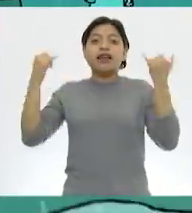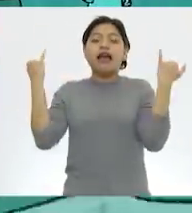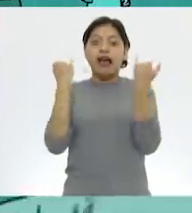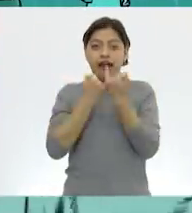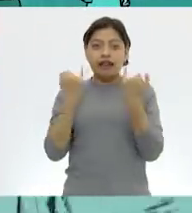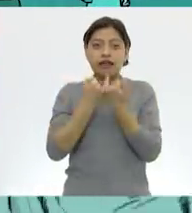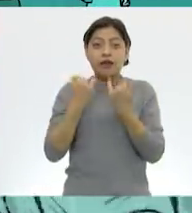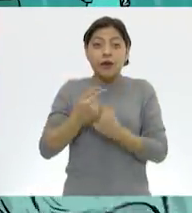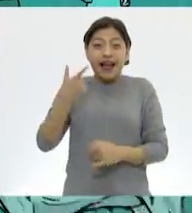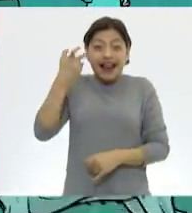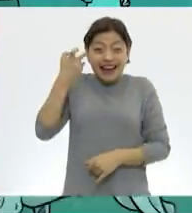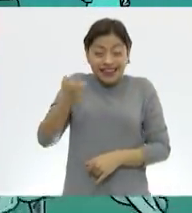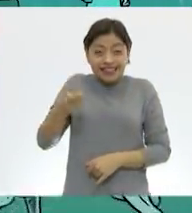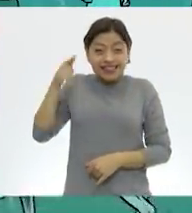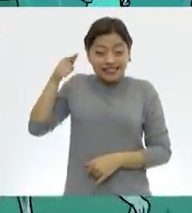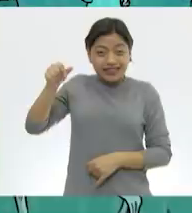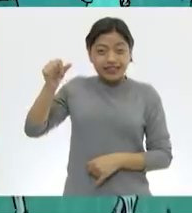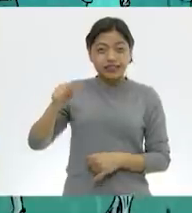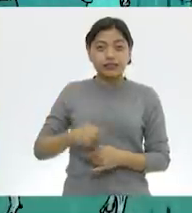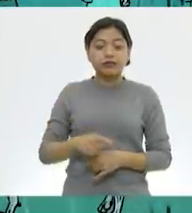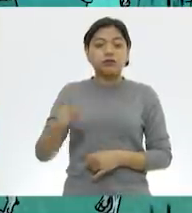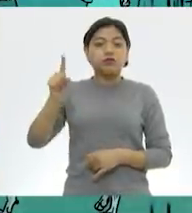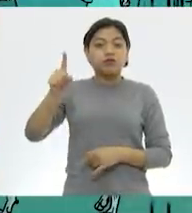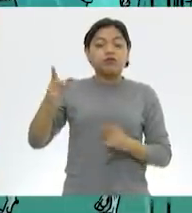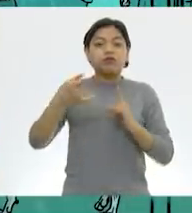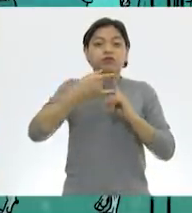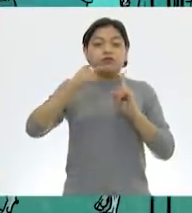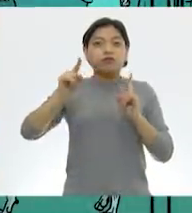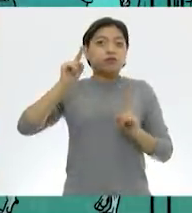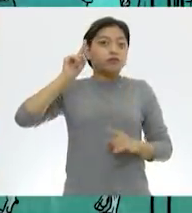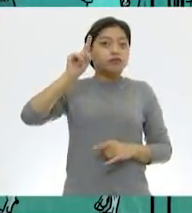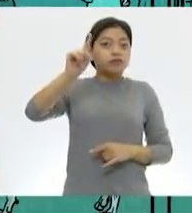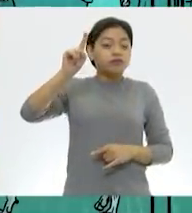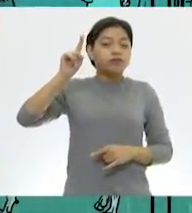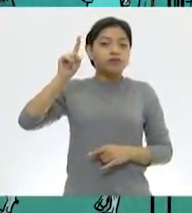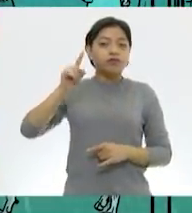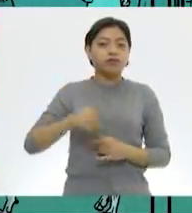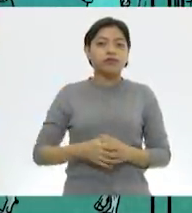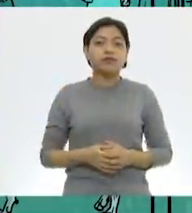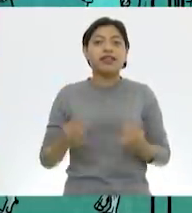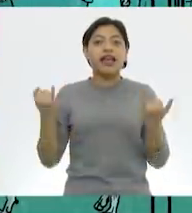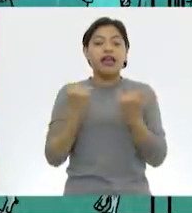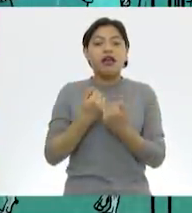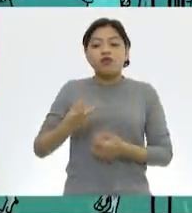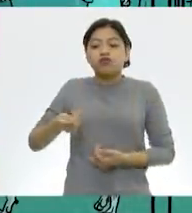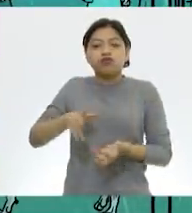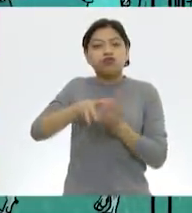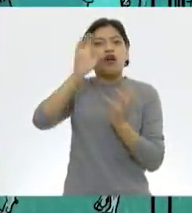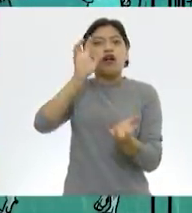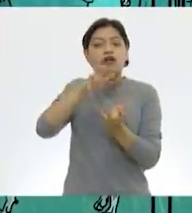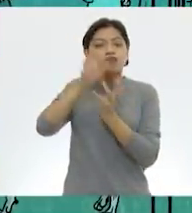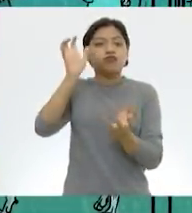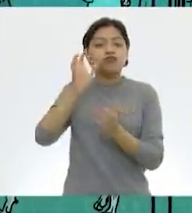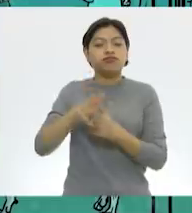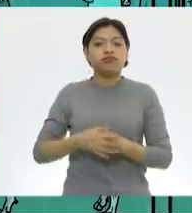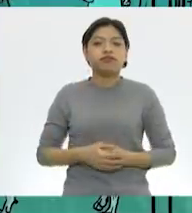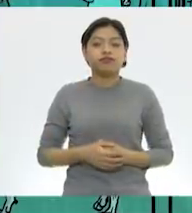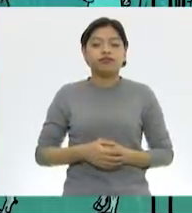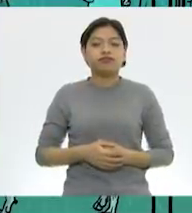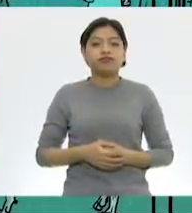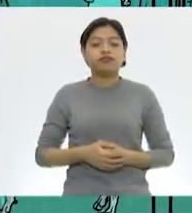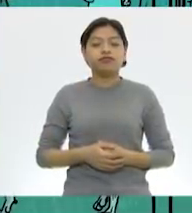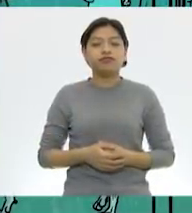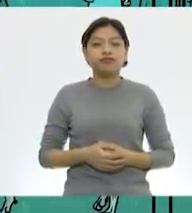en aquel preciso momento, el timbre de la puerta en la casa contigua y el ladrido del perro, quien anunciaba así su